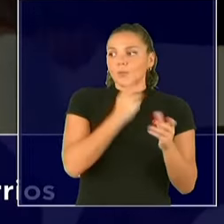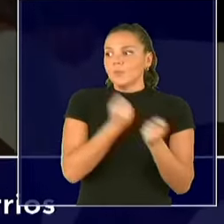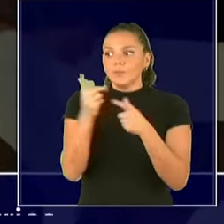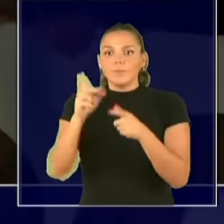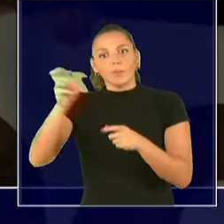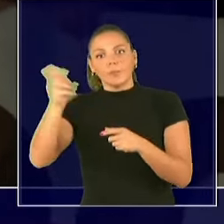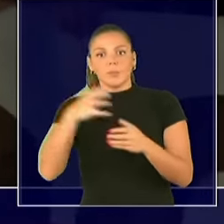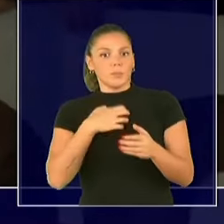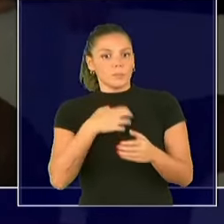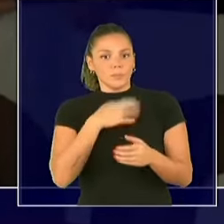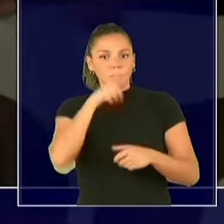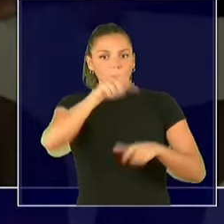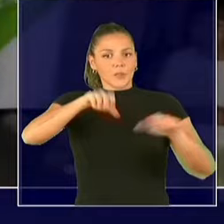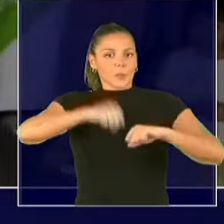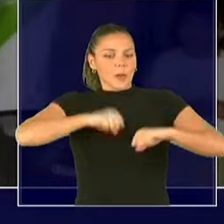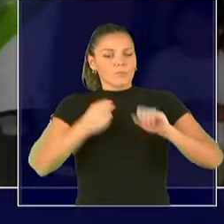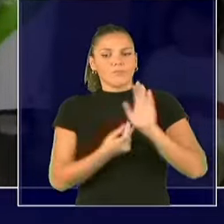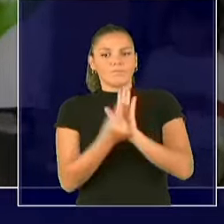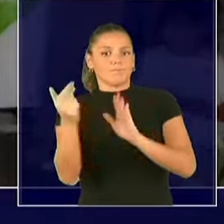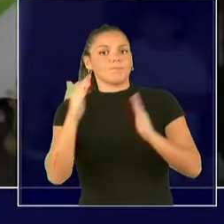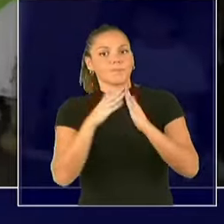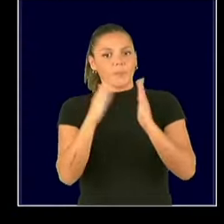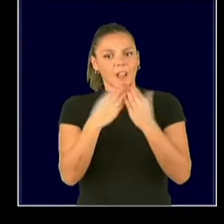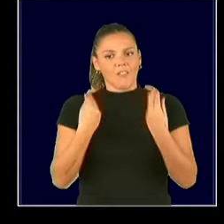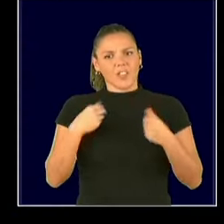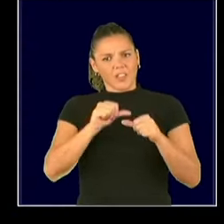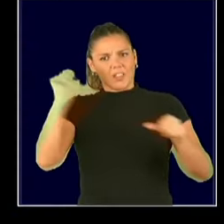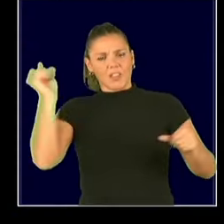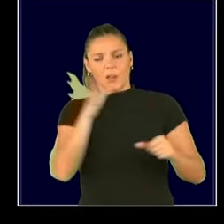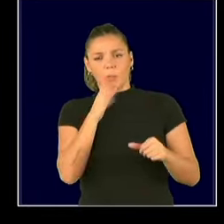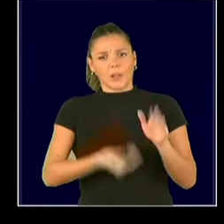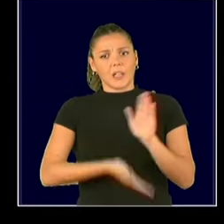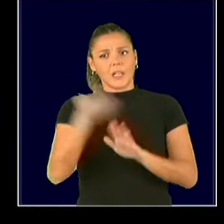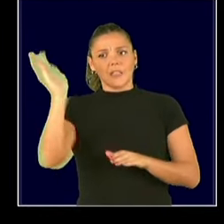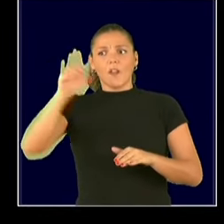vida para irse a la periferia o incluso fuera de la ciudad.